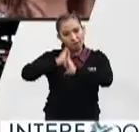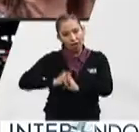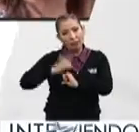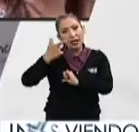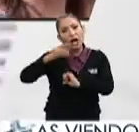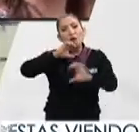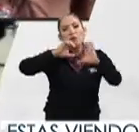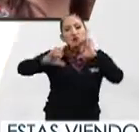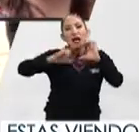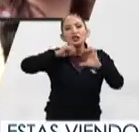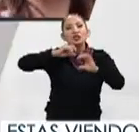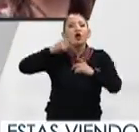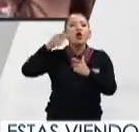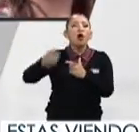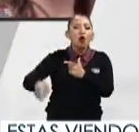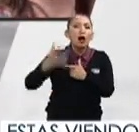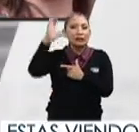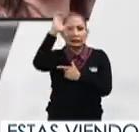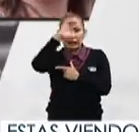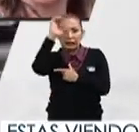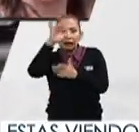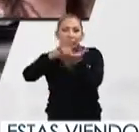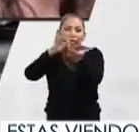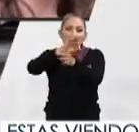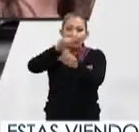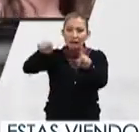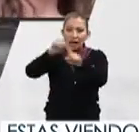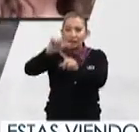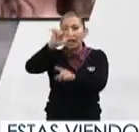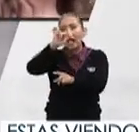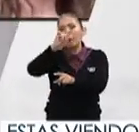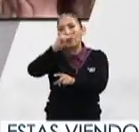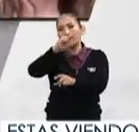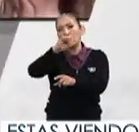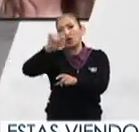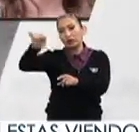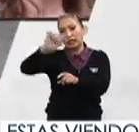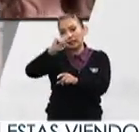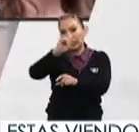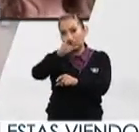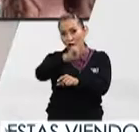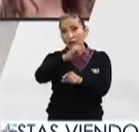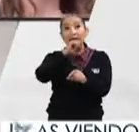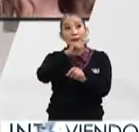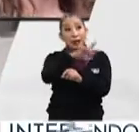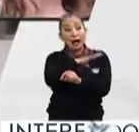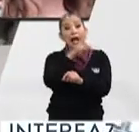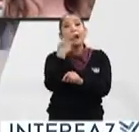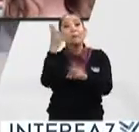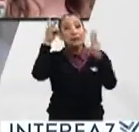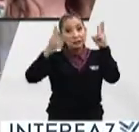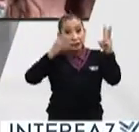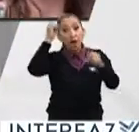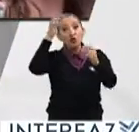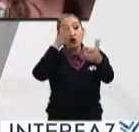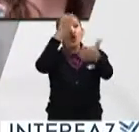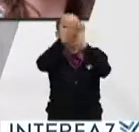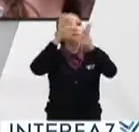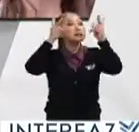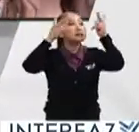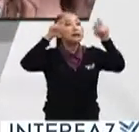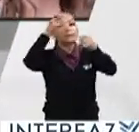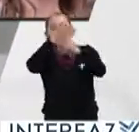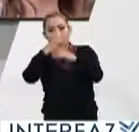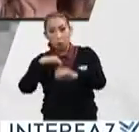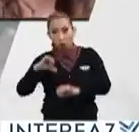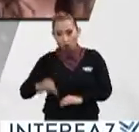de la comunicación en ciencia de los diferentes laboratorios de Stanford, e incluso habrá visitas a algunos laboratorios. El día de